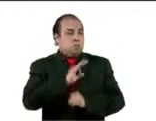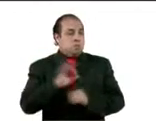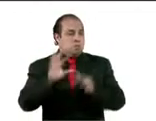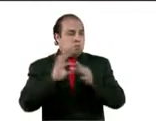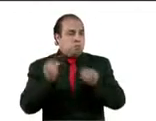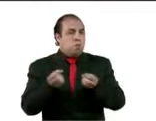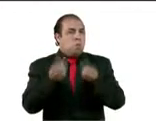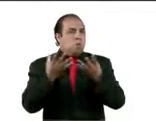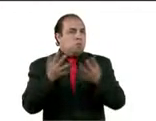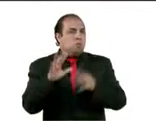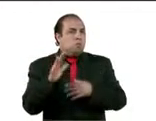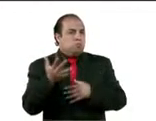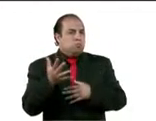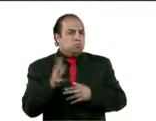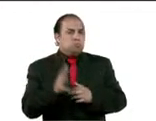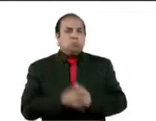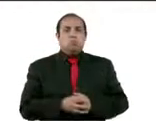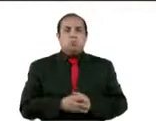balance de cuántos